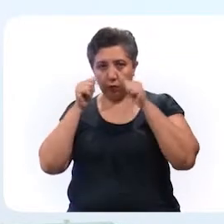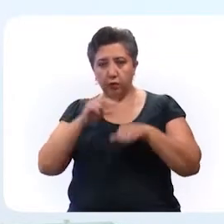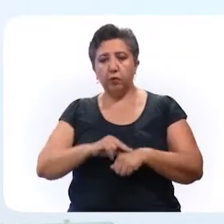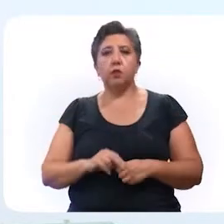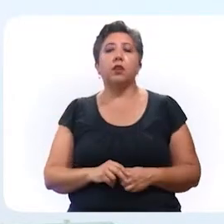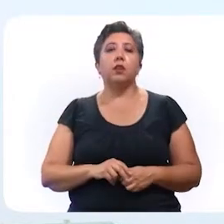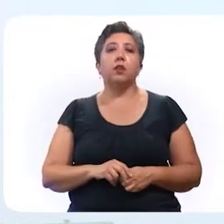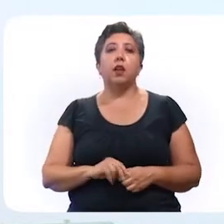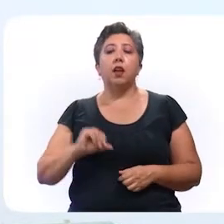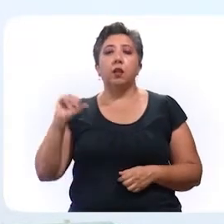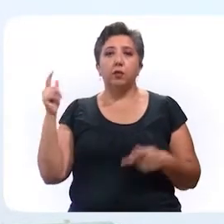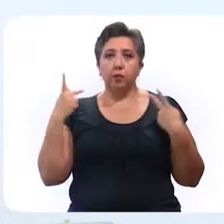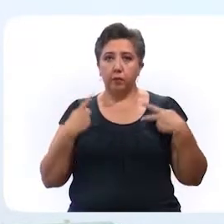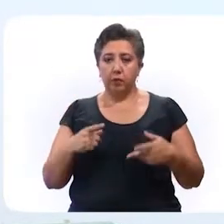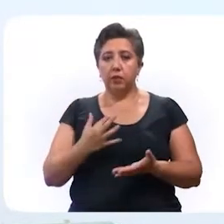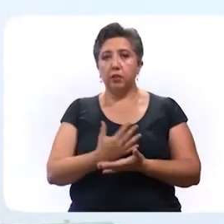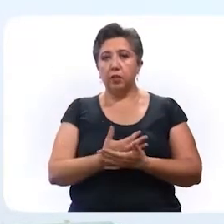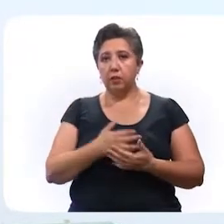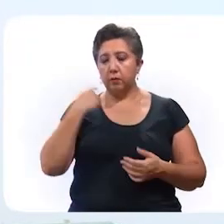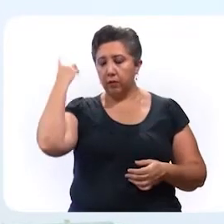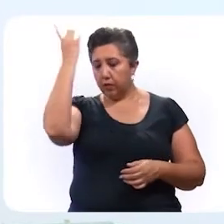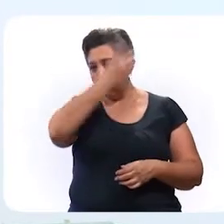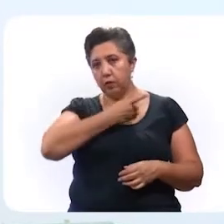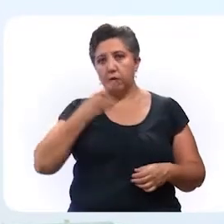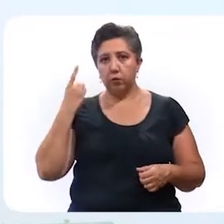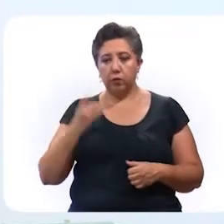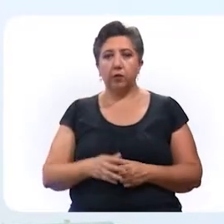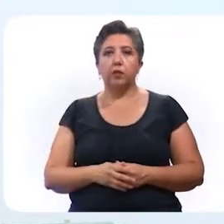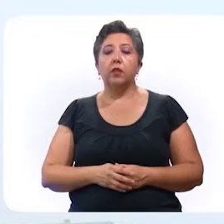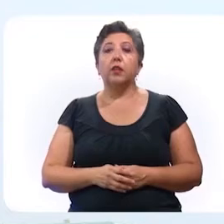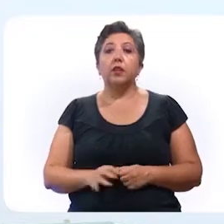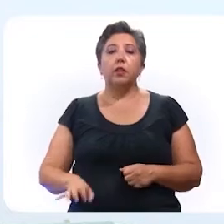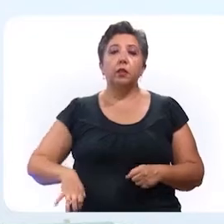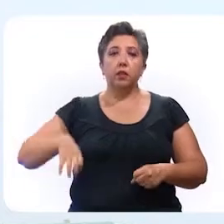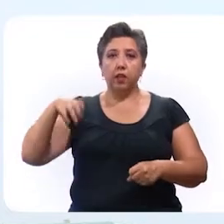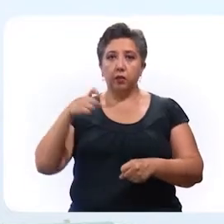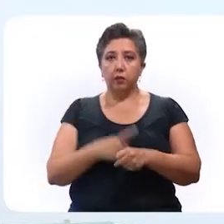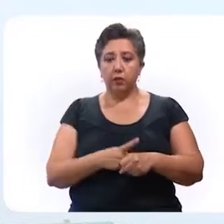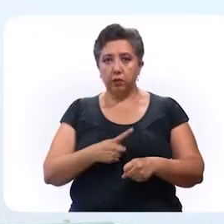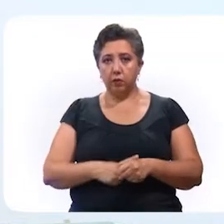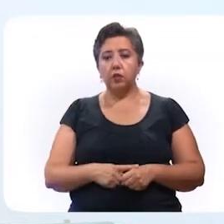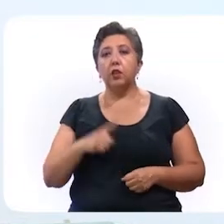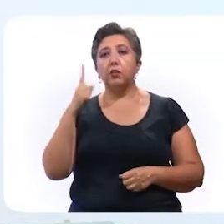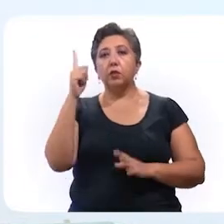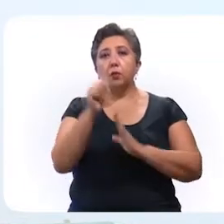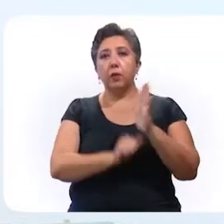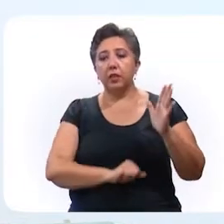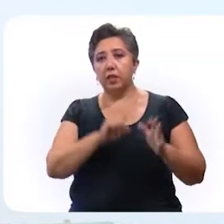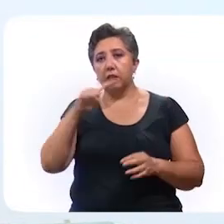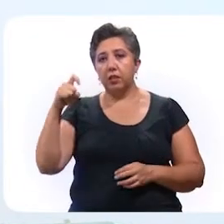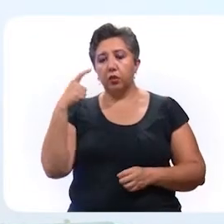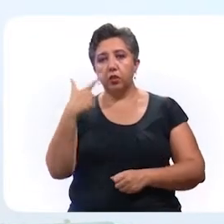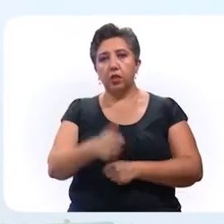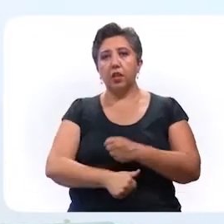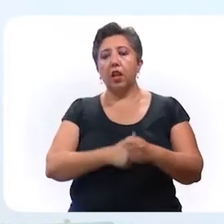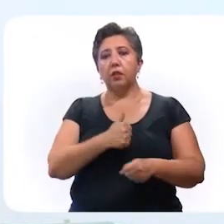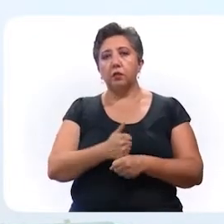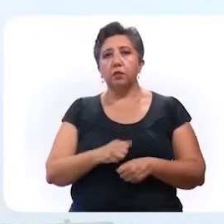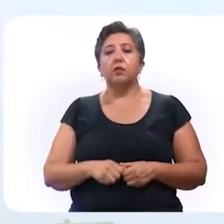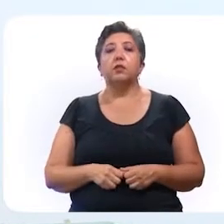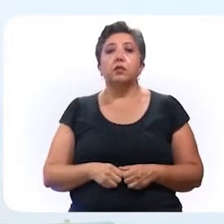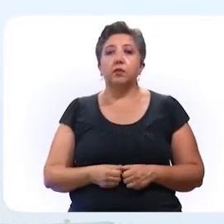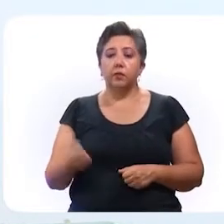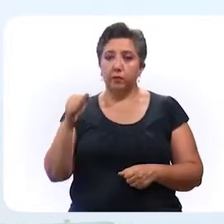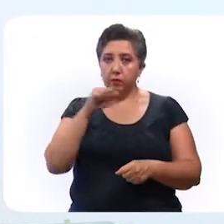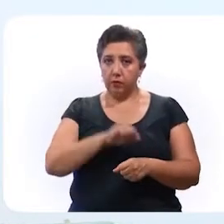en aislamiento total. Hay otros pacientes a la espera de diagnóstico. El rango de edad de los casos es de 1 mes a 107